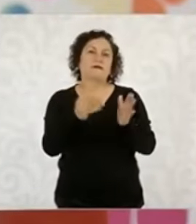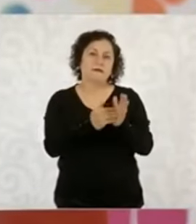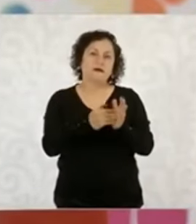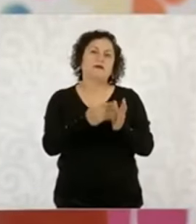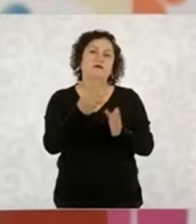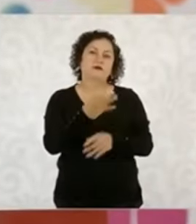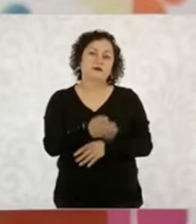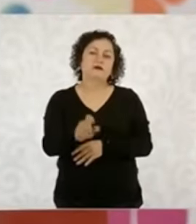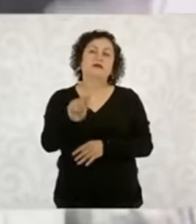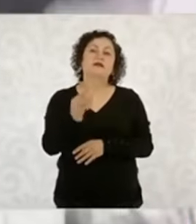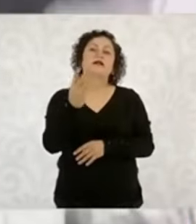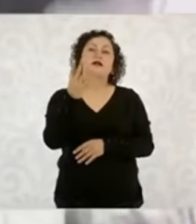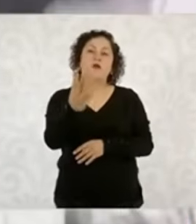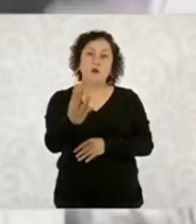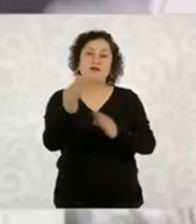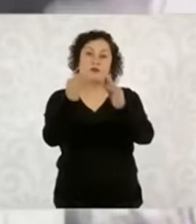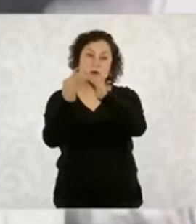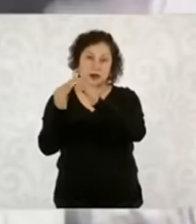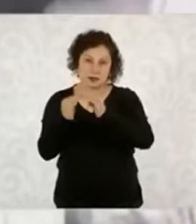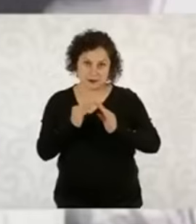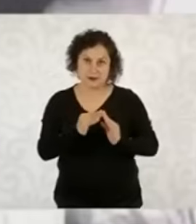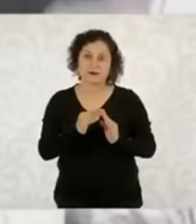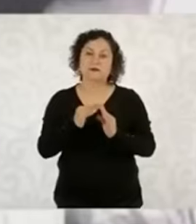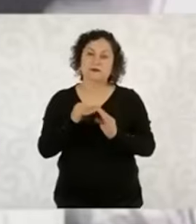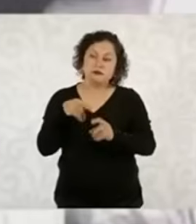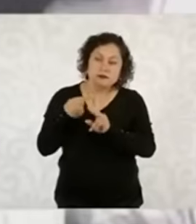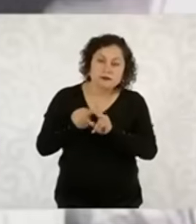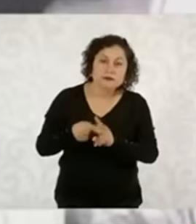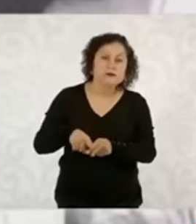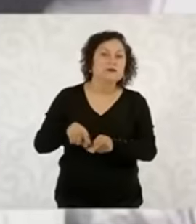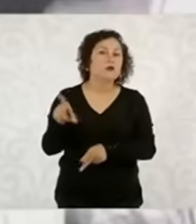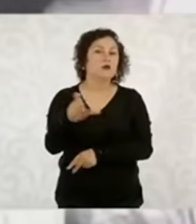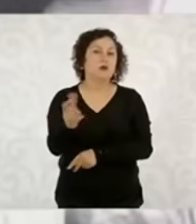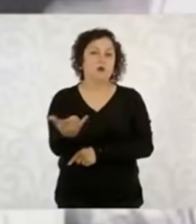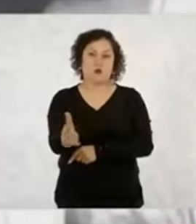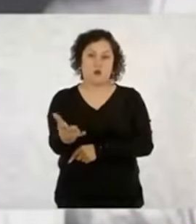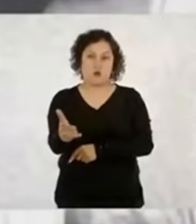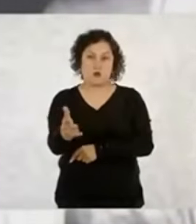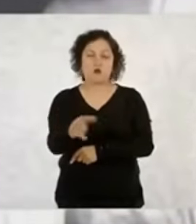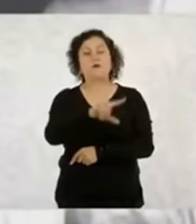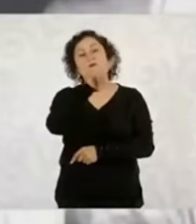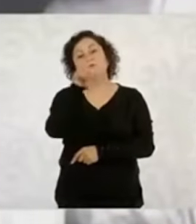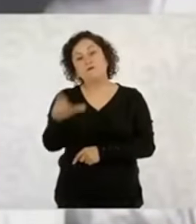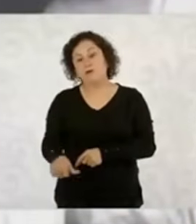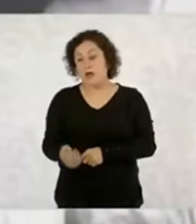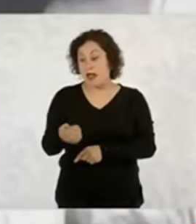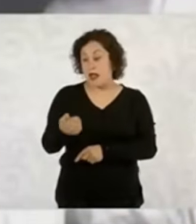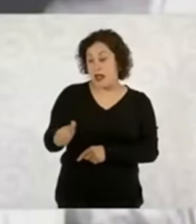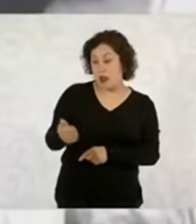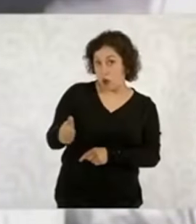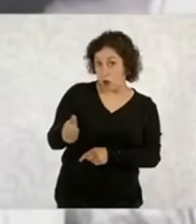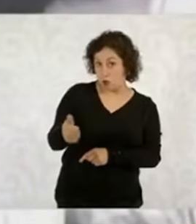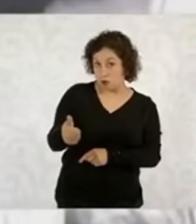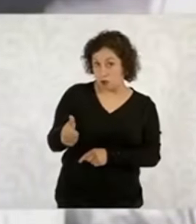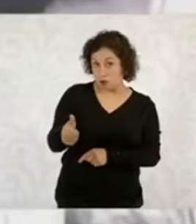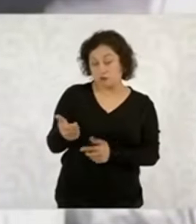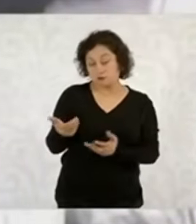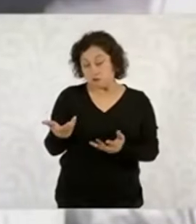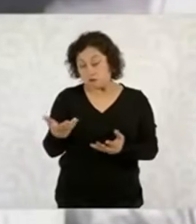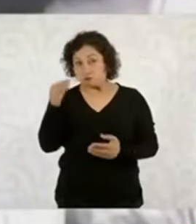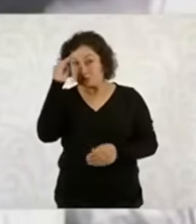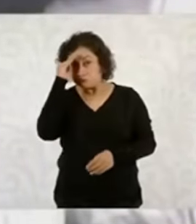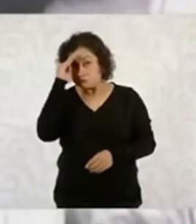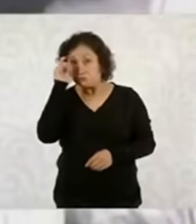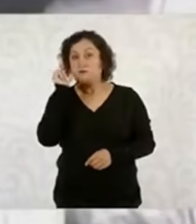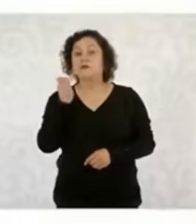20,474 viviendas que iniciaremos en el mes de julio. Para agosto nosotros tenemos programado ya la integración de las